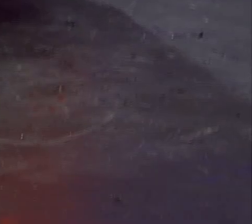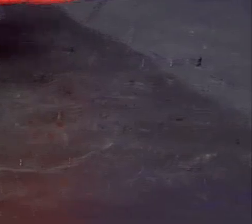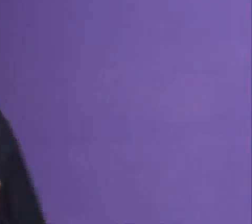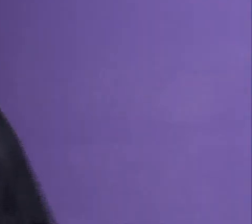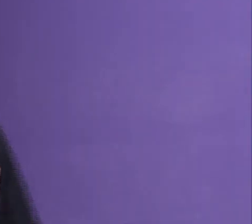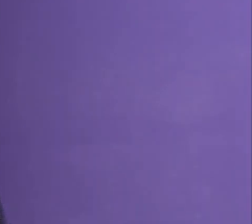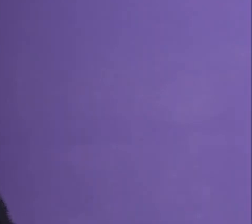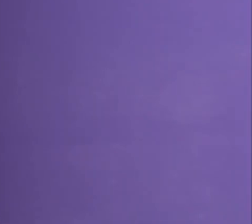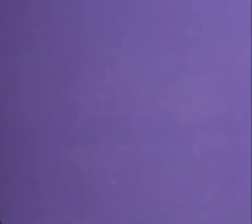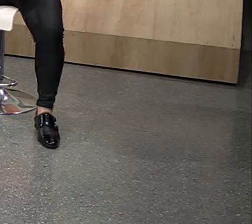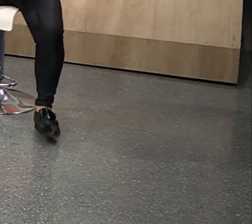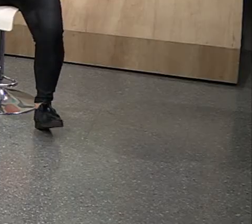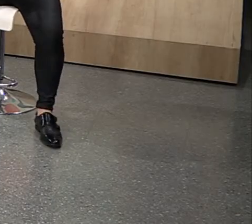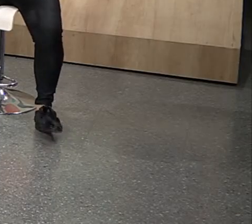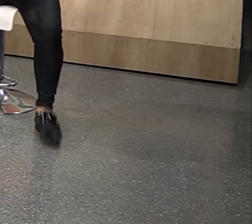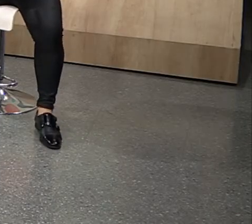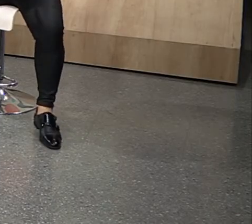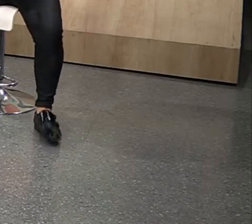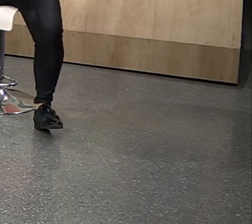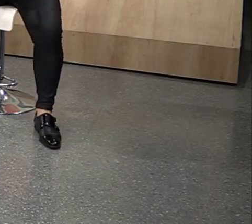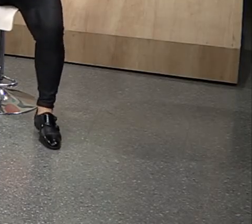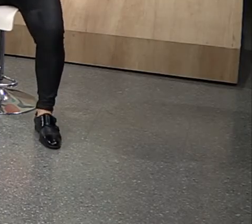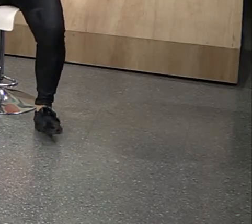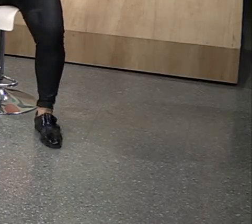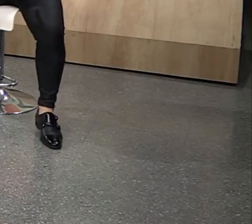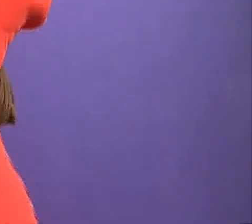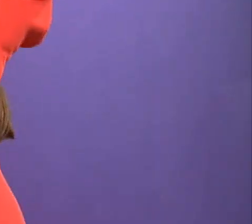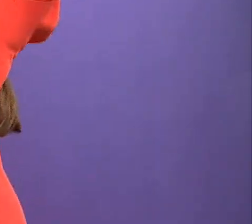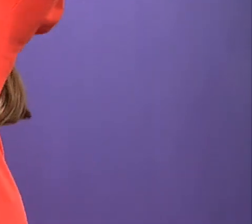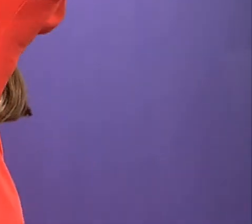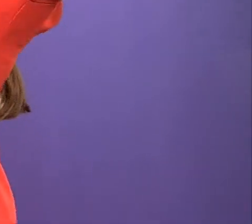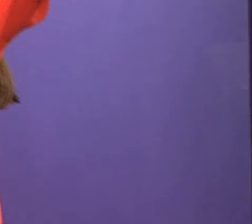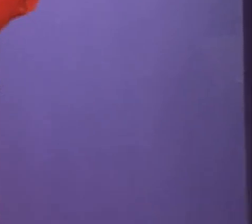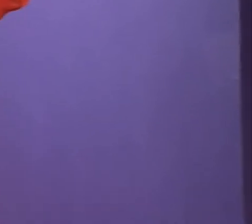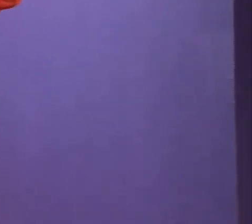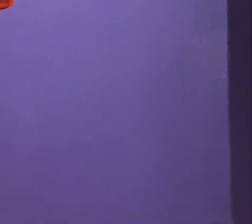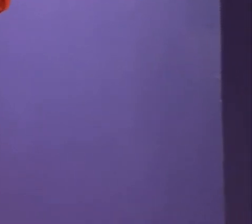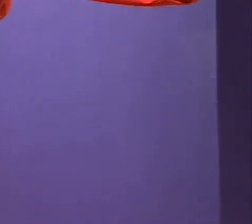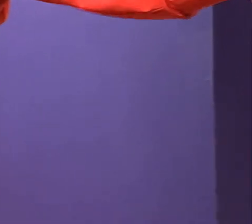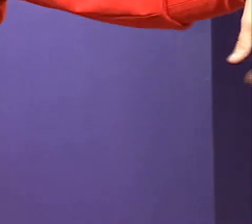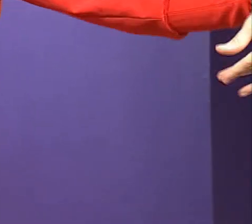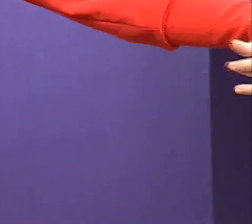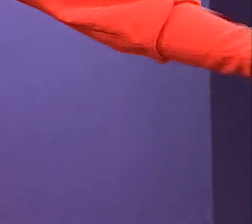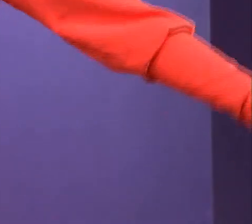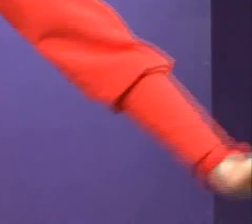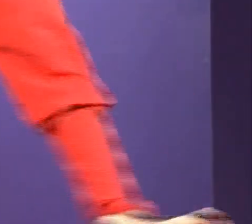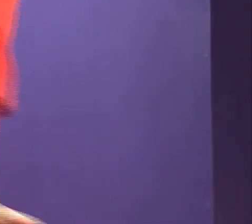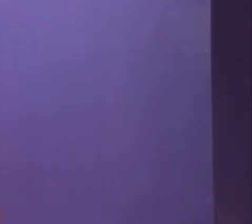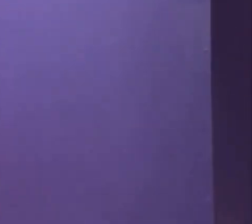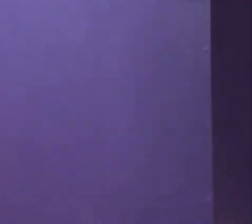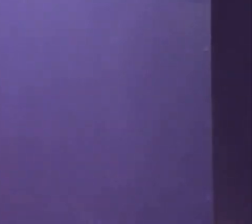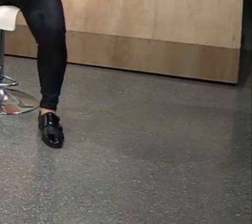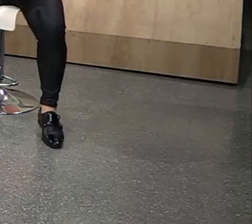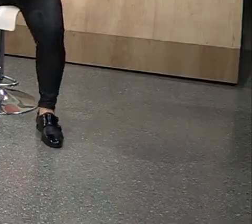caer, tiritita, tita, tita, tita, tiritita, tra, tra, tra, tiritita, tra, tra, tra,